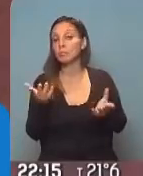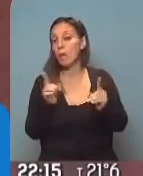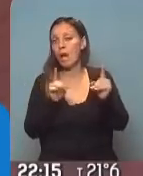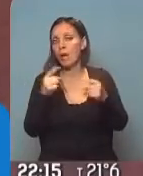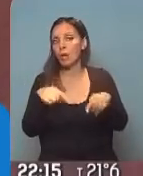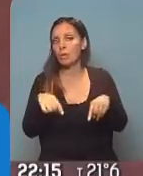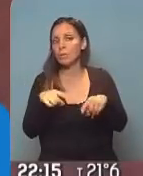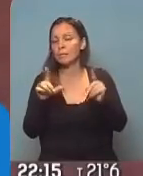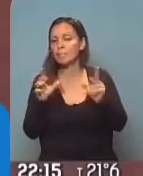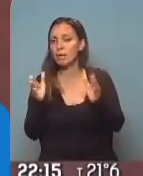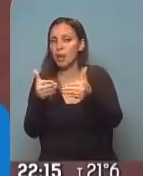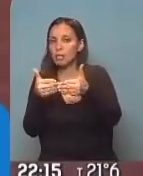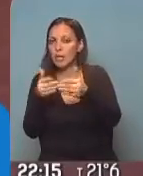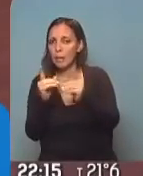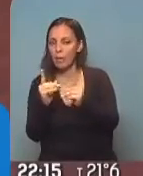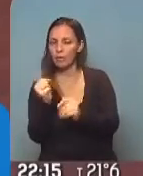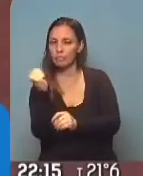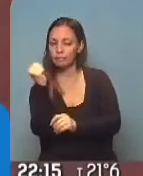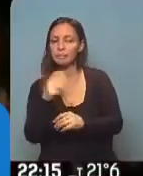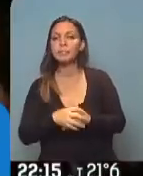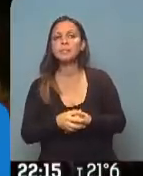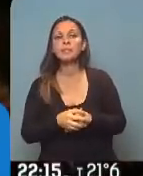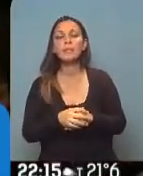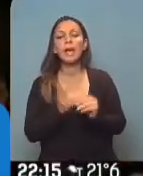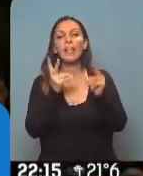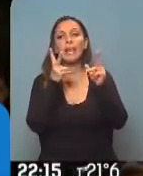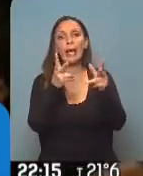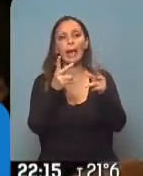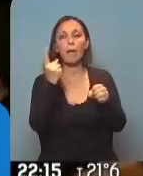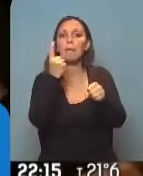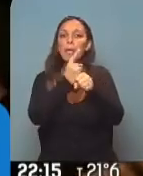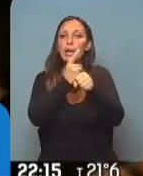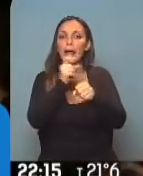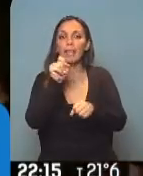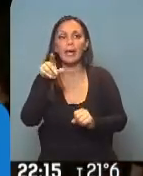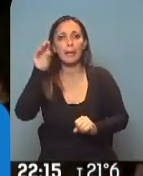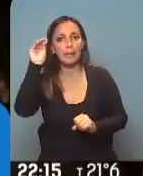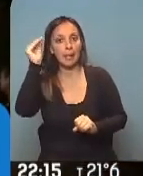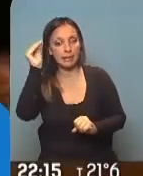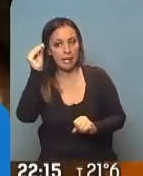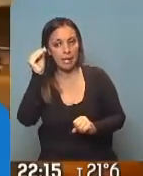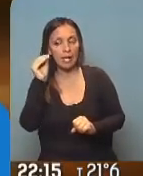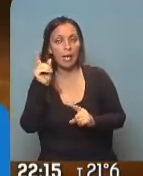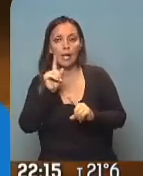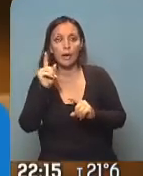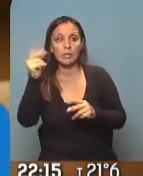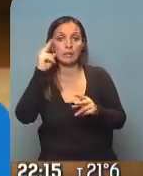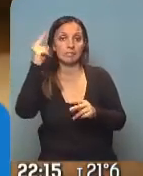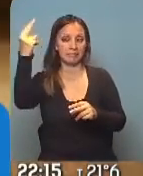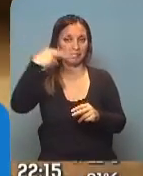esos sectores. Por ejemplo, se había dicho que la prioridad de Brasil no iba a estar puesta en